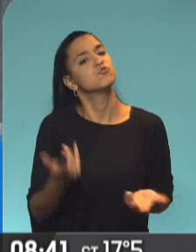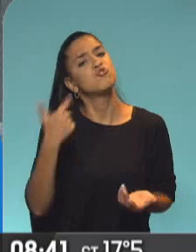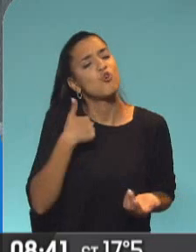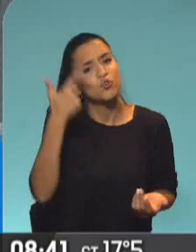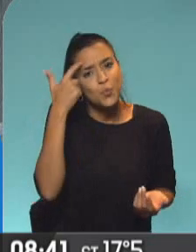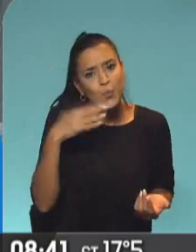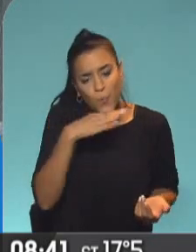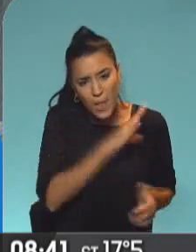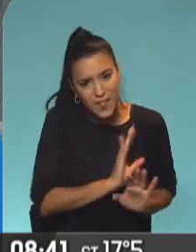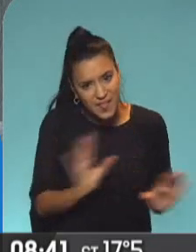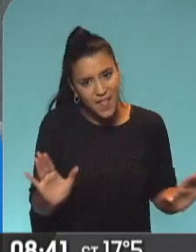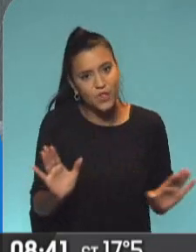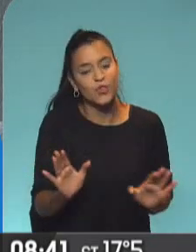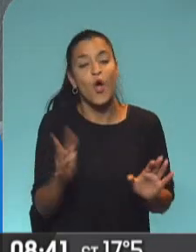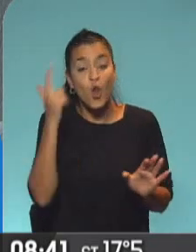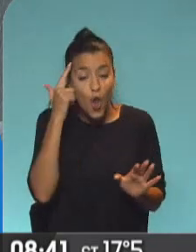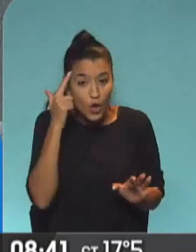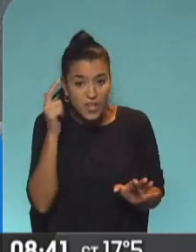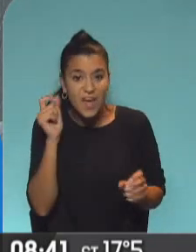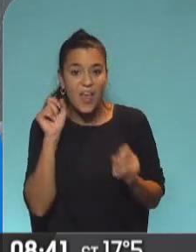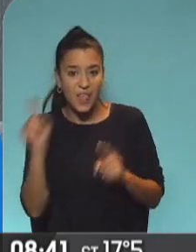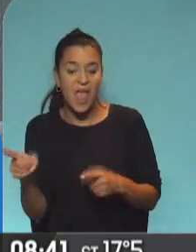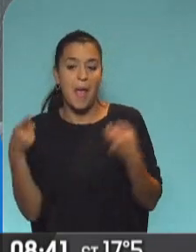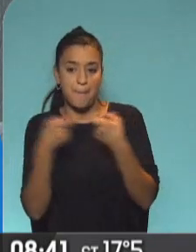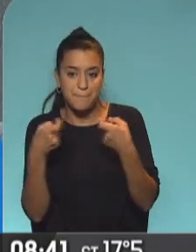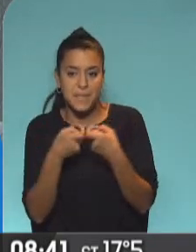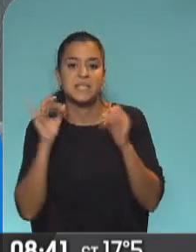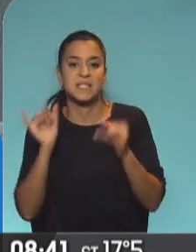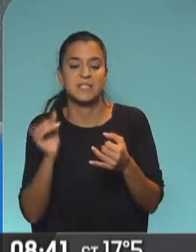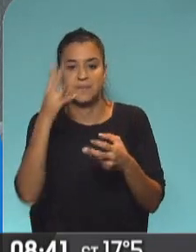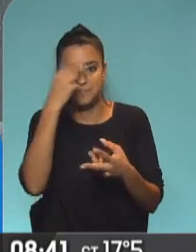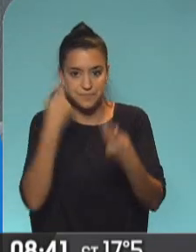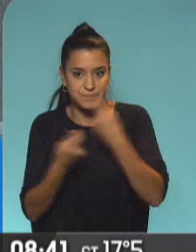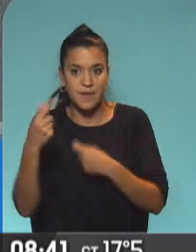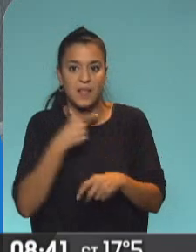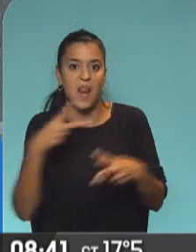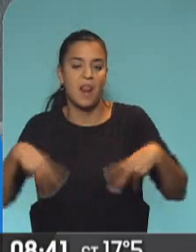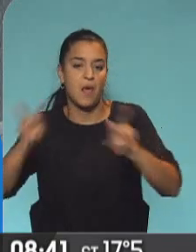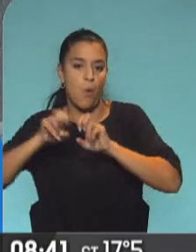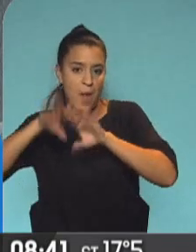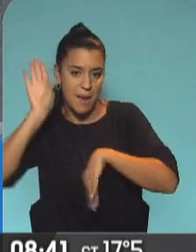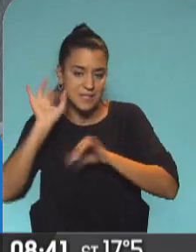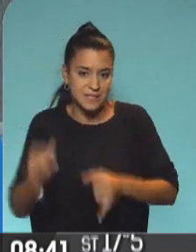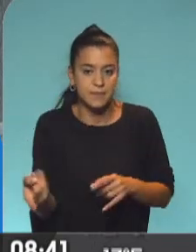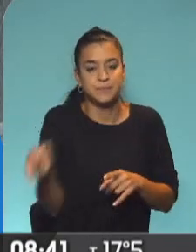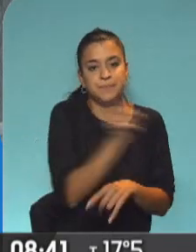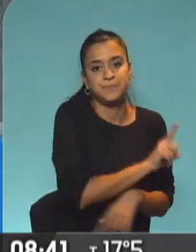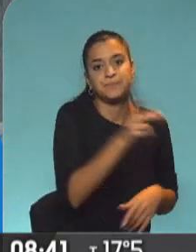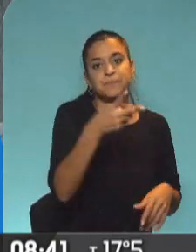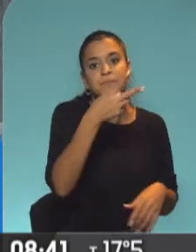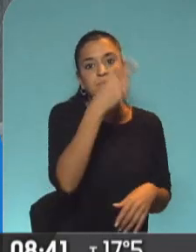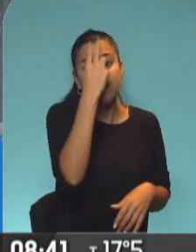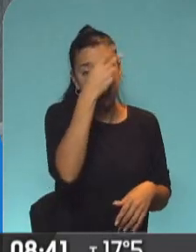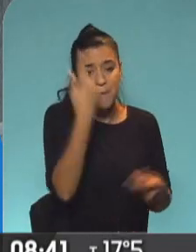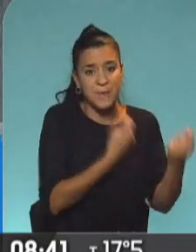lógica. Entiendo la lógica de las empresas farmacéuticas que quieren ganar cada vez más dinero. Están las farmacias en el medio, que